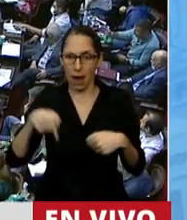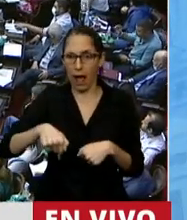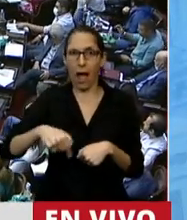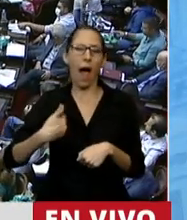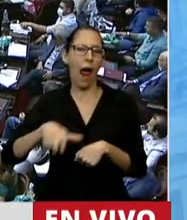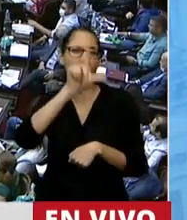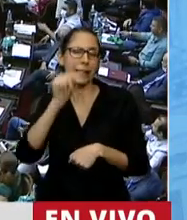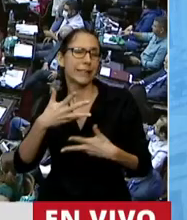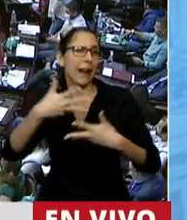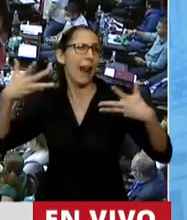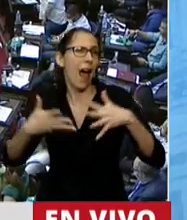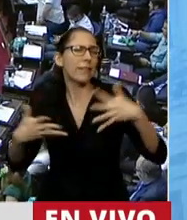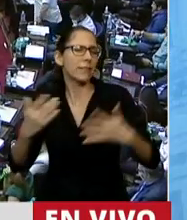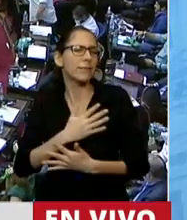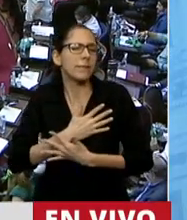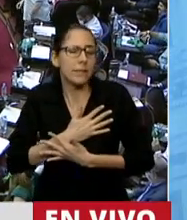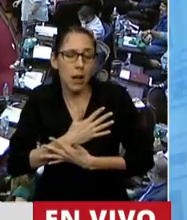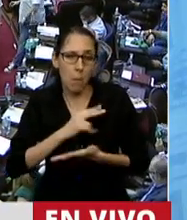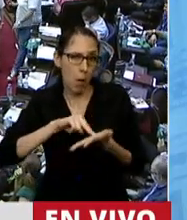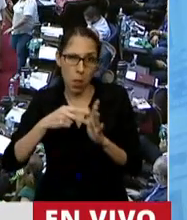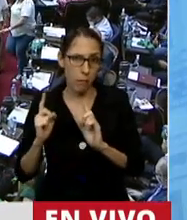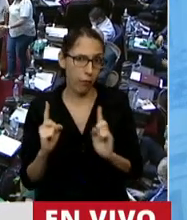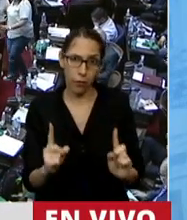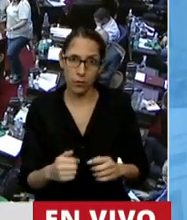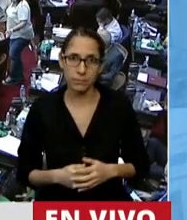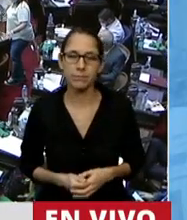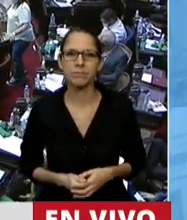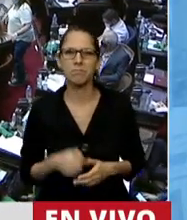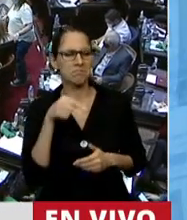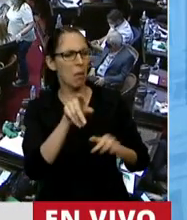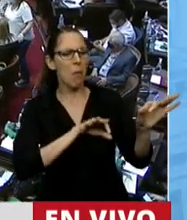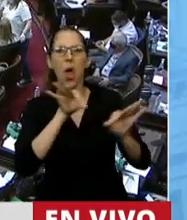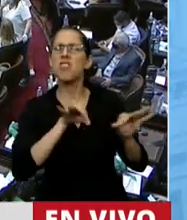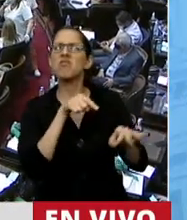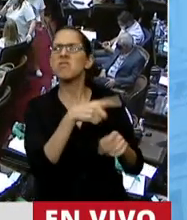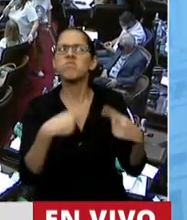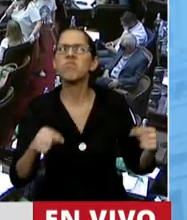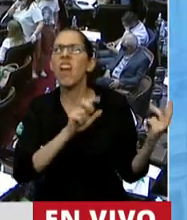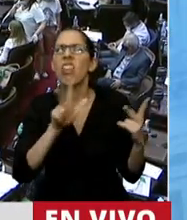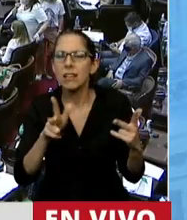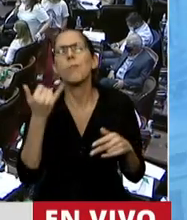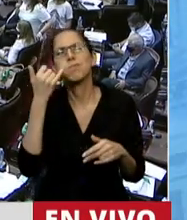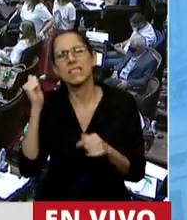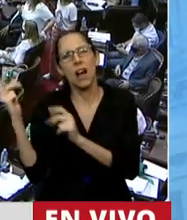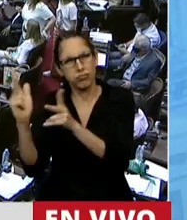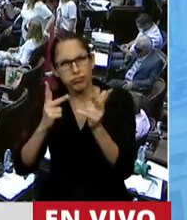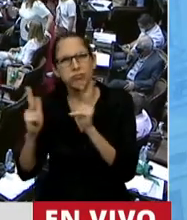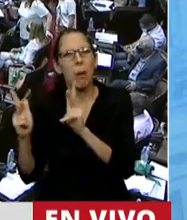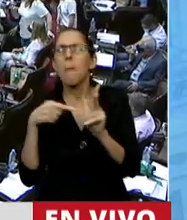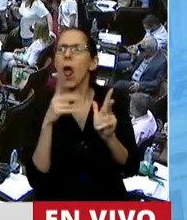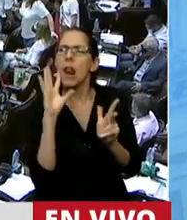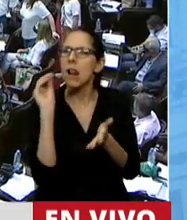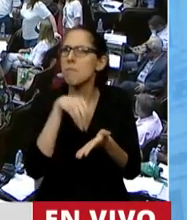y rica Argentina. ¿Qué dice este proyecto aparte de lo que ya se expresó? Algo